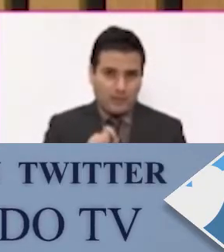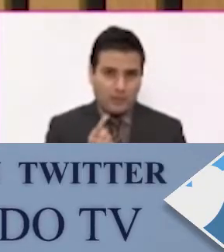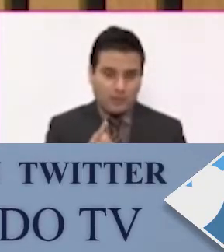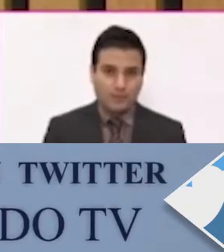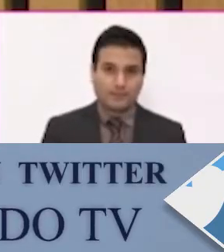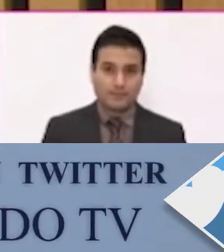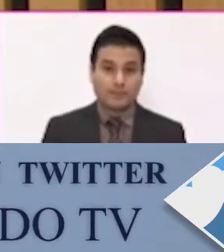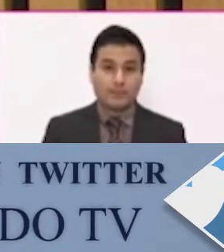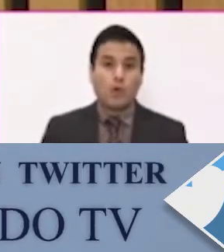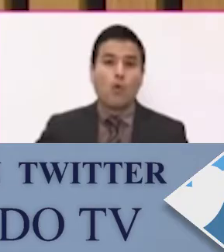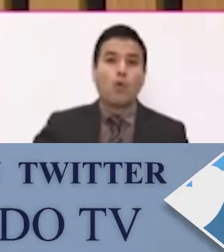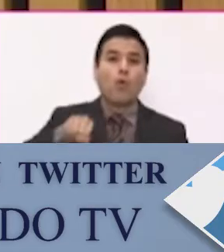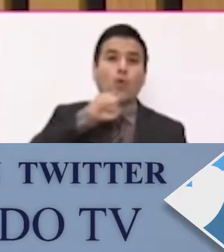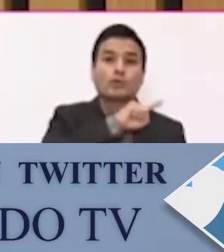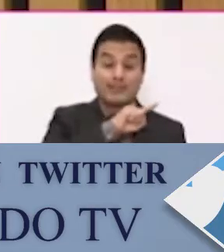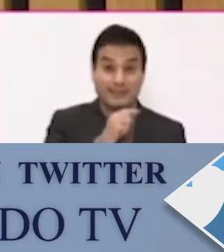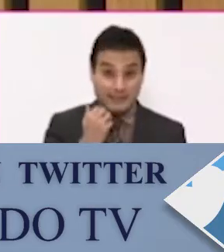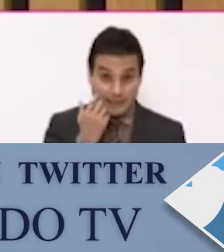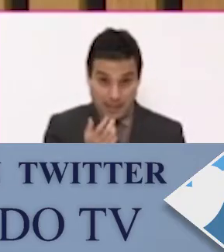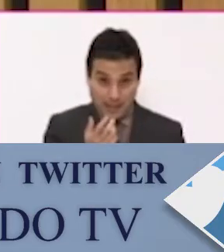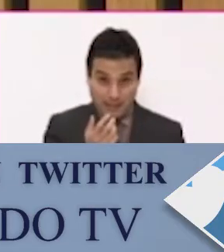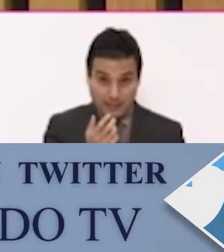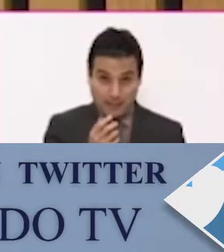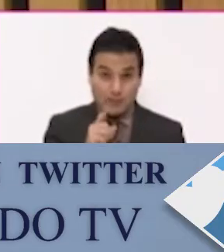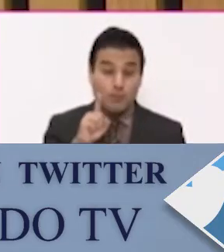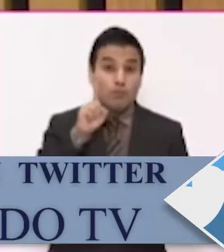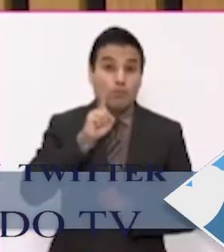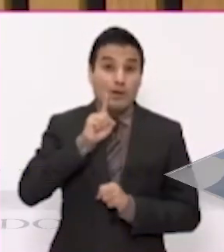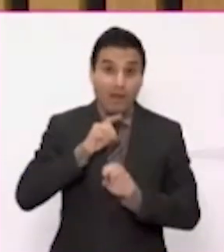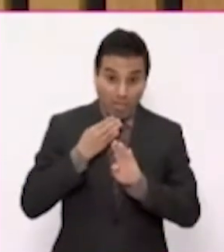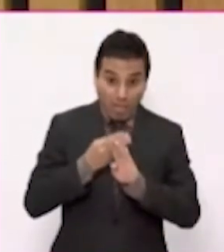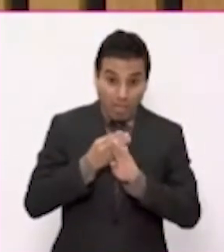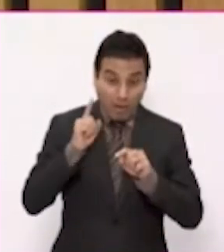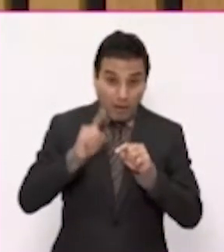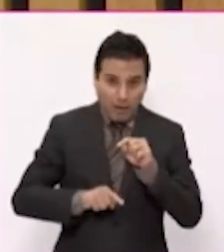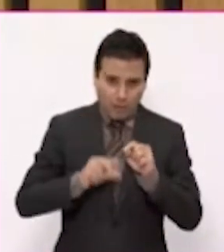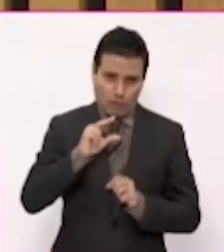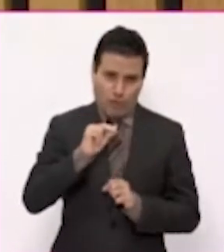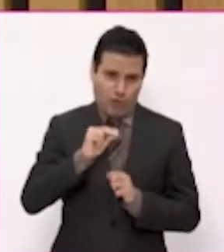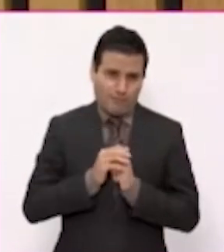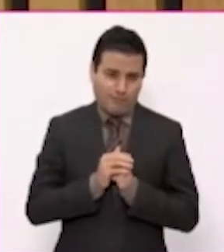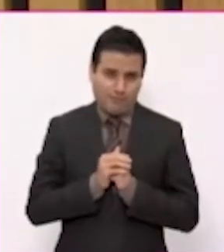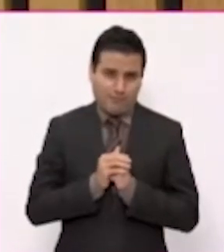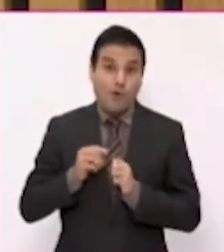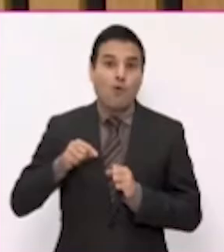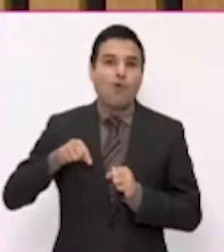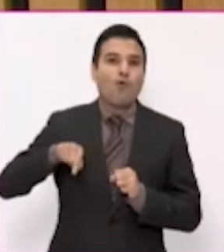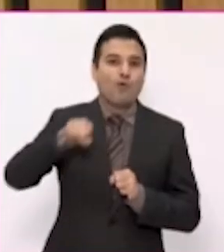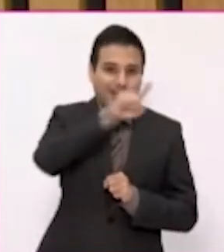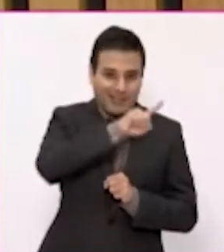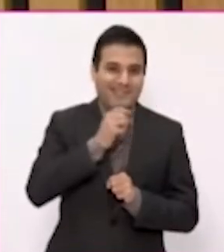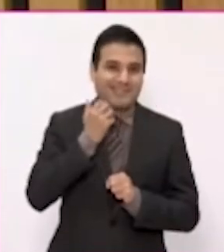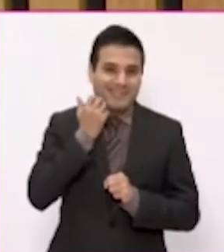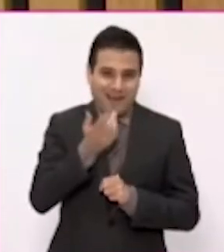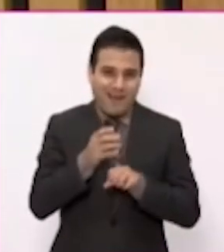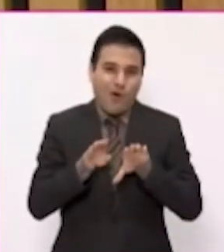Pero ustedes no están buscando la erradicación de la violencia contra las mujeres. Ustedes están haciendo un acuerdo